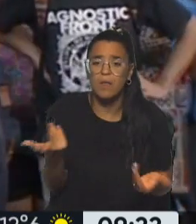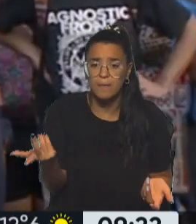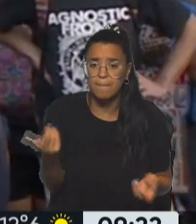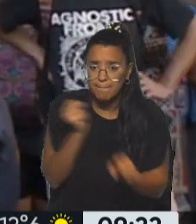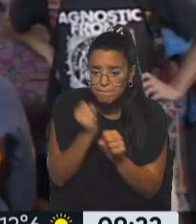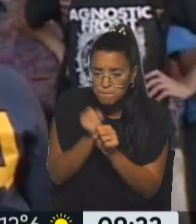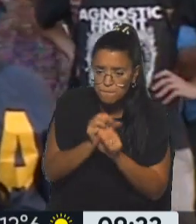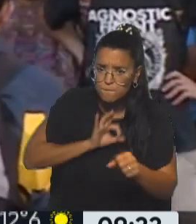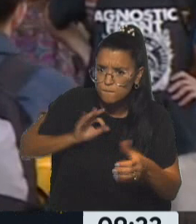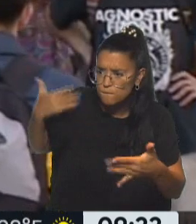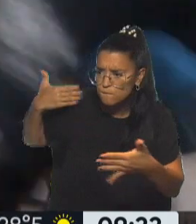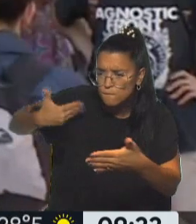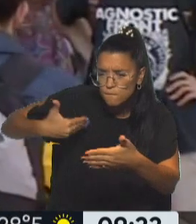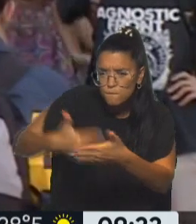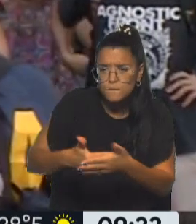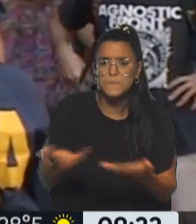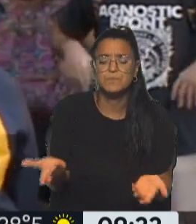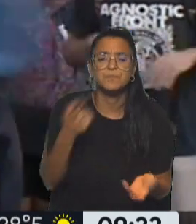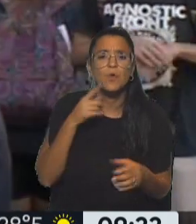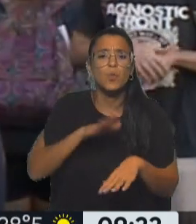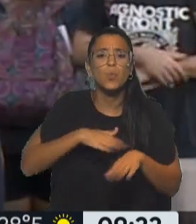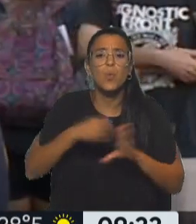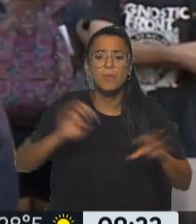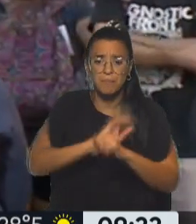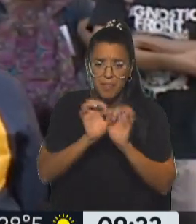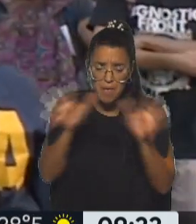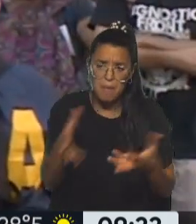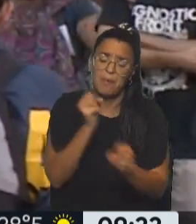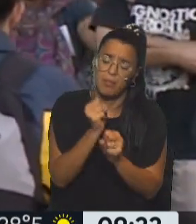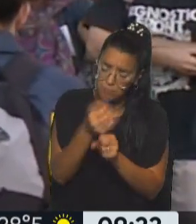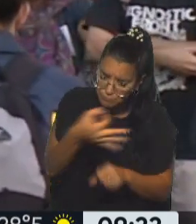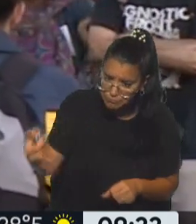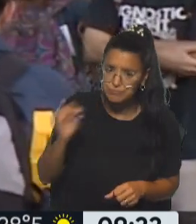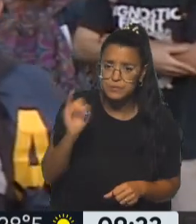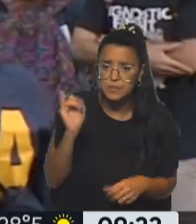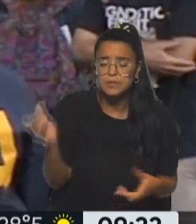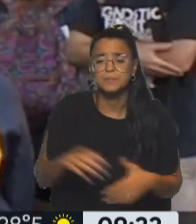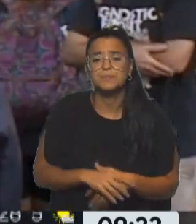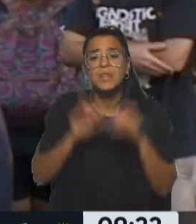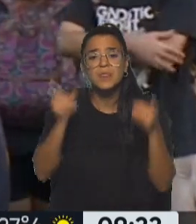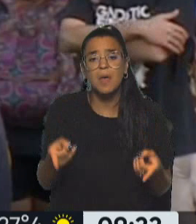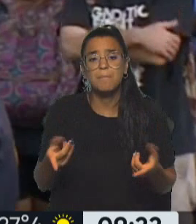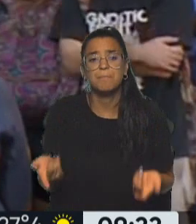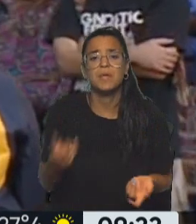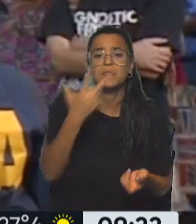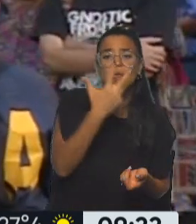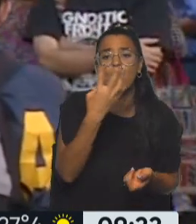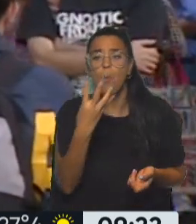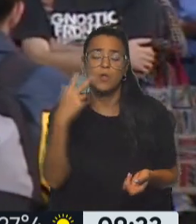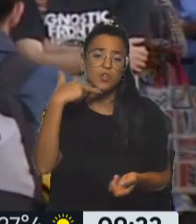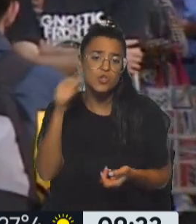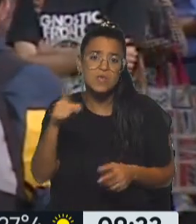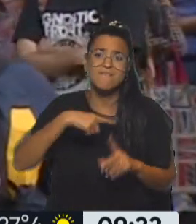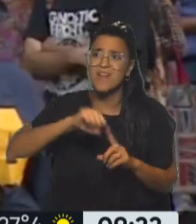han trabajado tanto tiempo... ¿Han trabajado en pandemia? Han trabajado en pandemia y que además tienen 3-4 hijos con